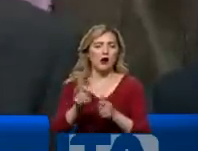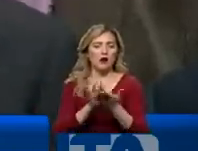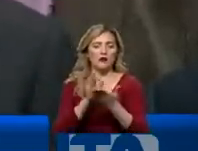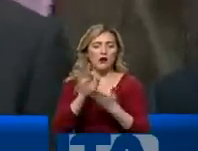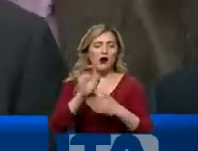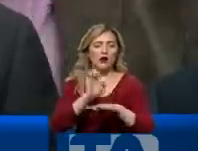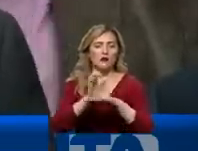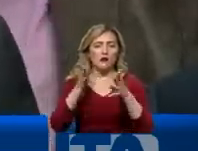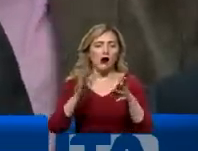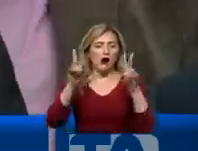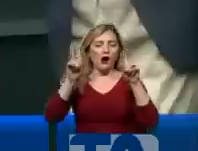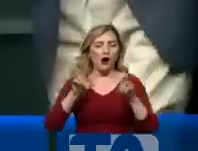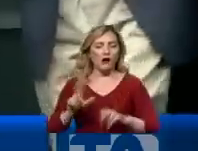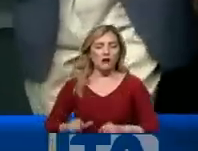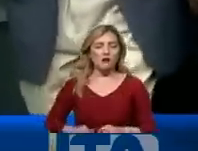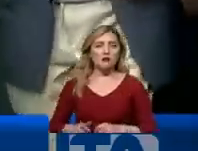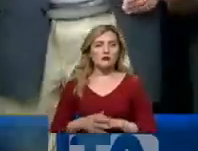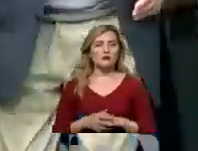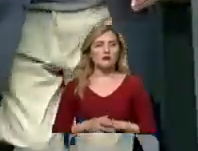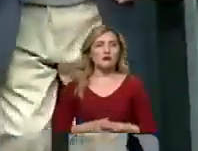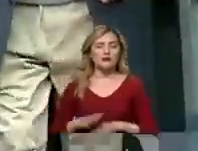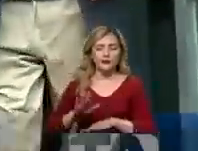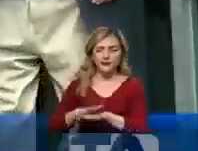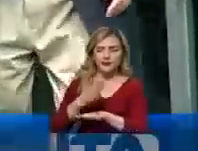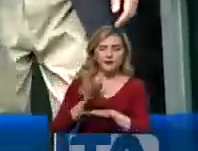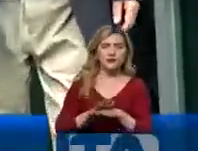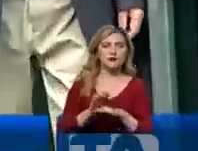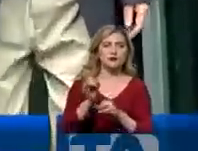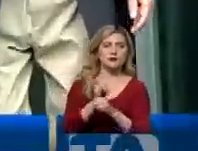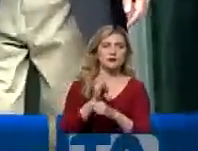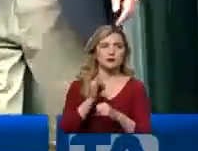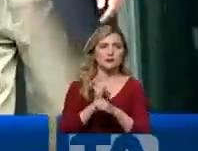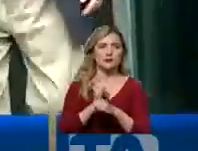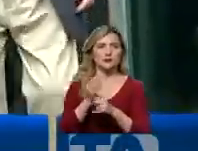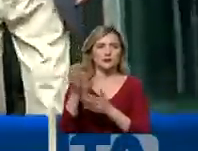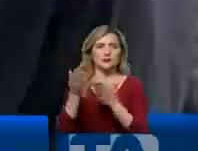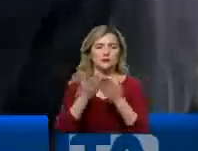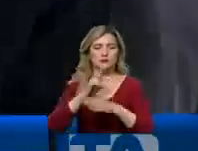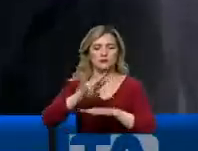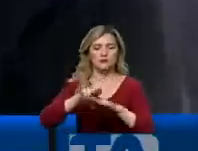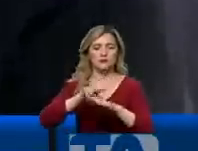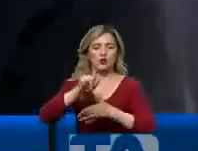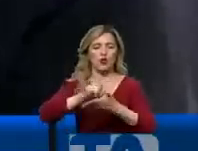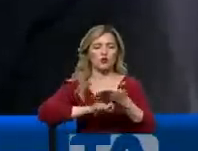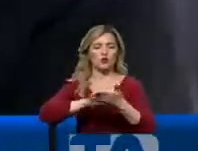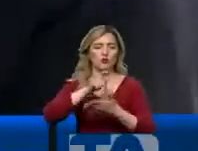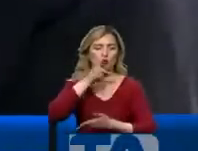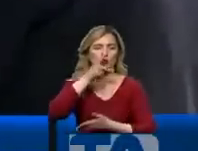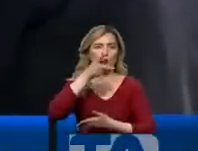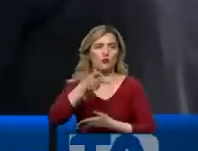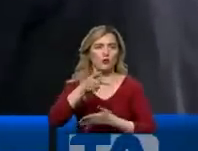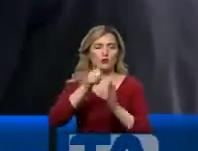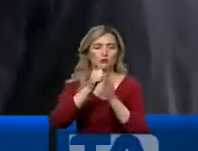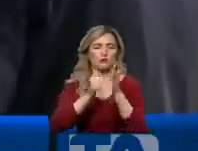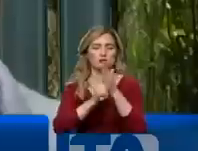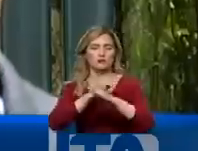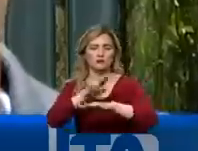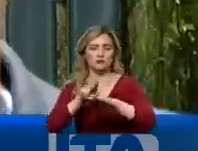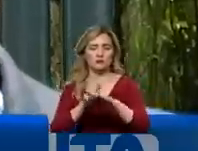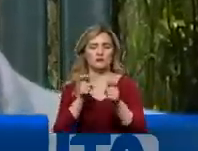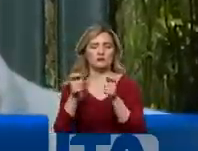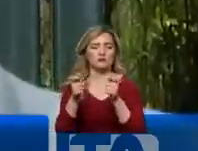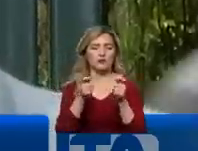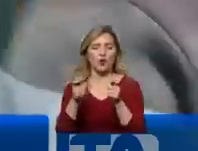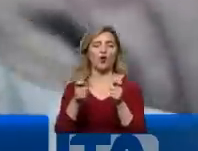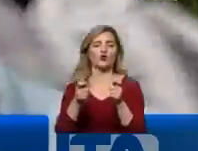pueblo respecto de los temas de la salud. Hacen un llamado para que instituciones como el Servicio Nacional de Contratación Pública y la Agencia Nacional de